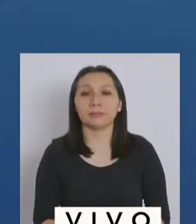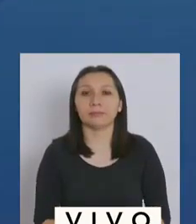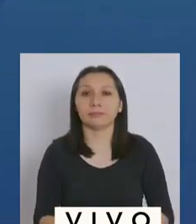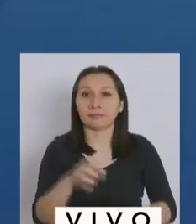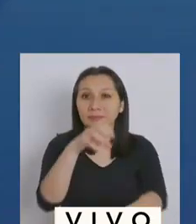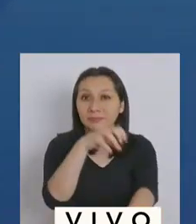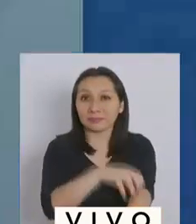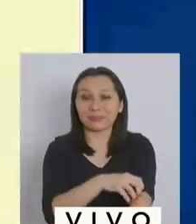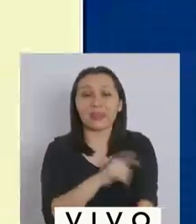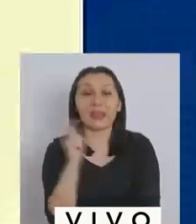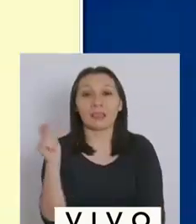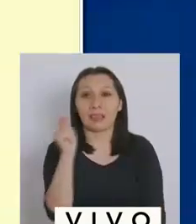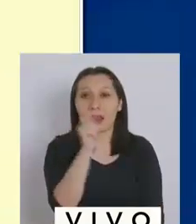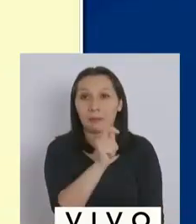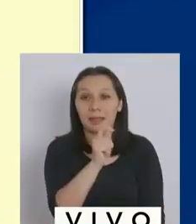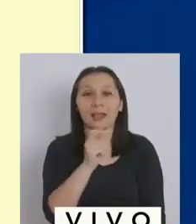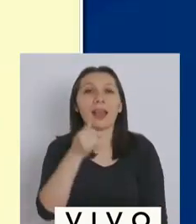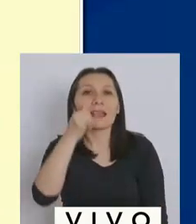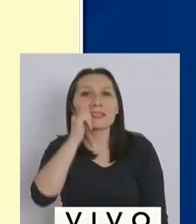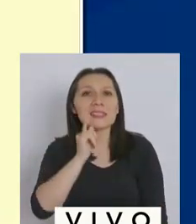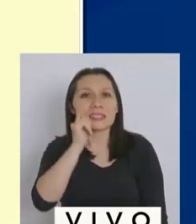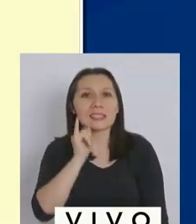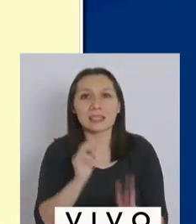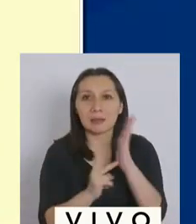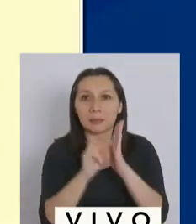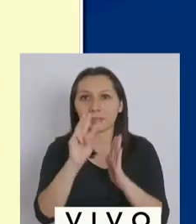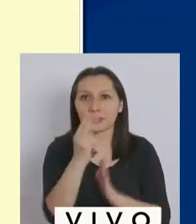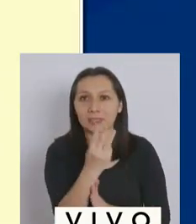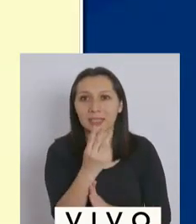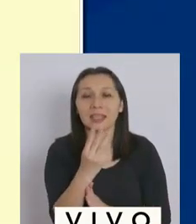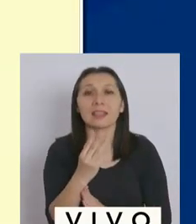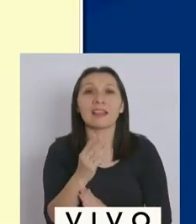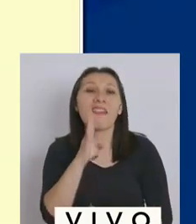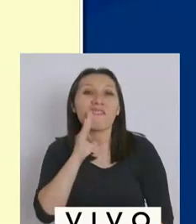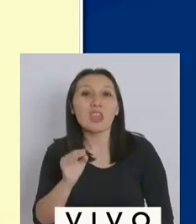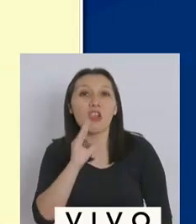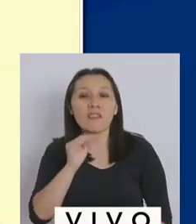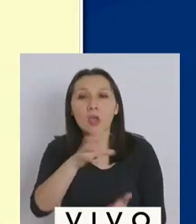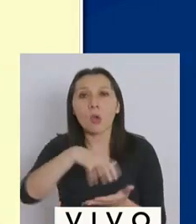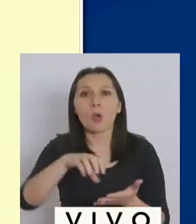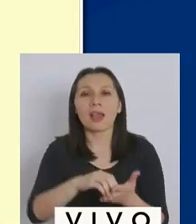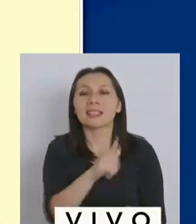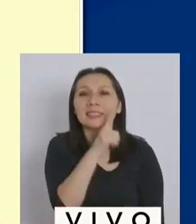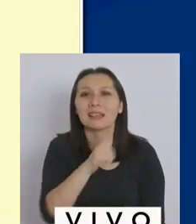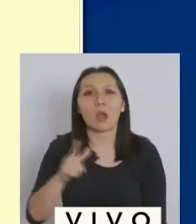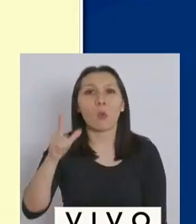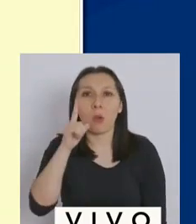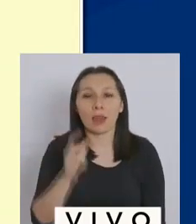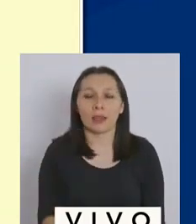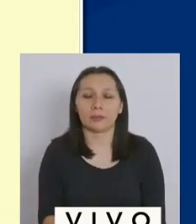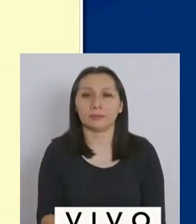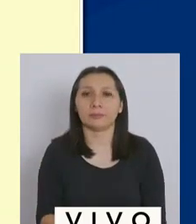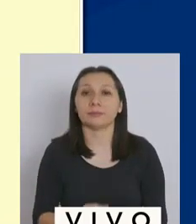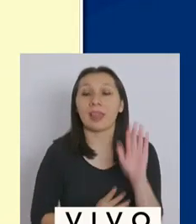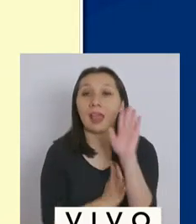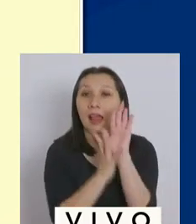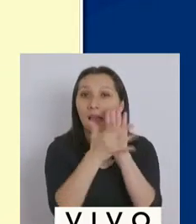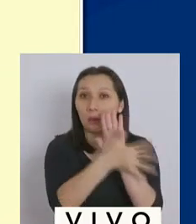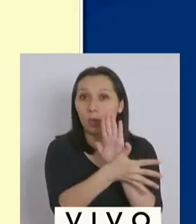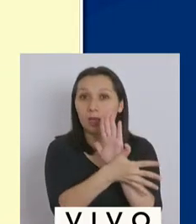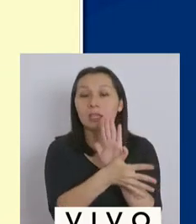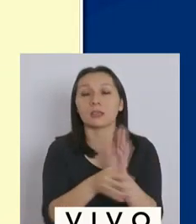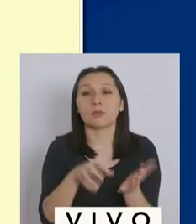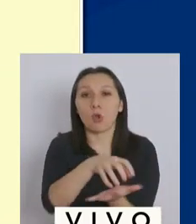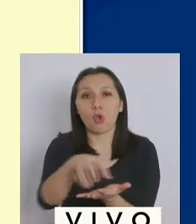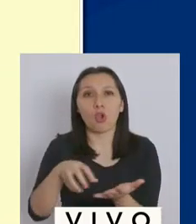región de Tarapacá, la comuna de Iquique. En la región de Biobío, la comuna de Santa Juana. En Araucanía, las